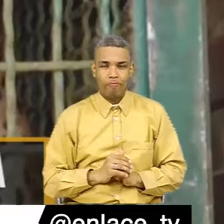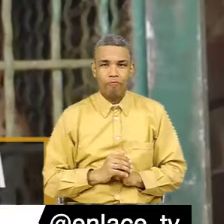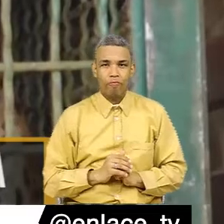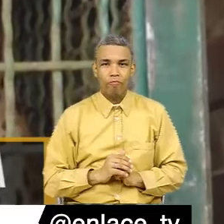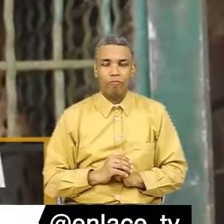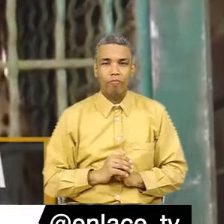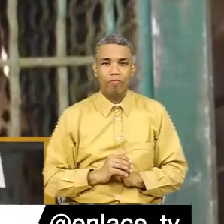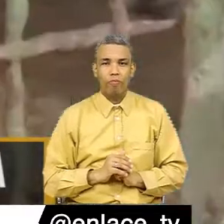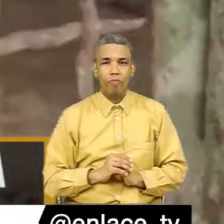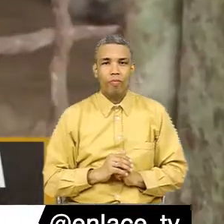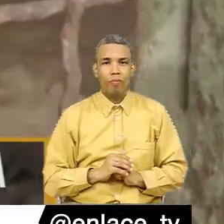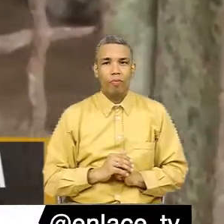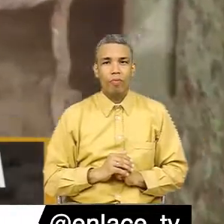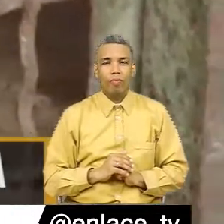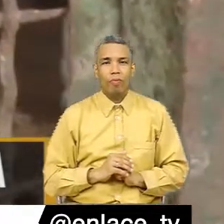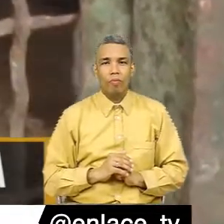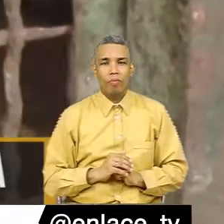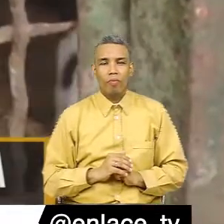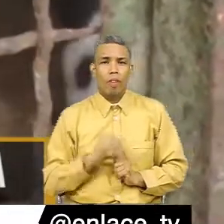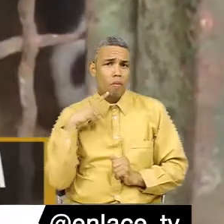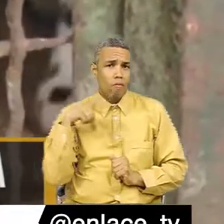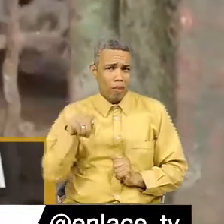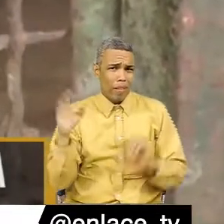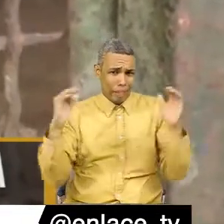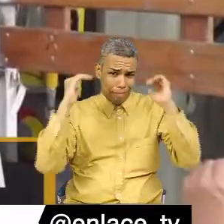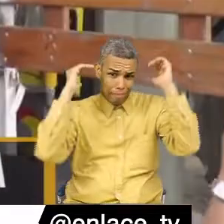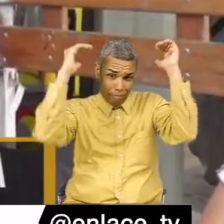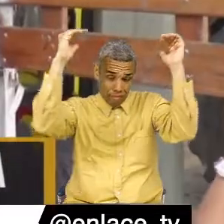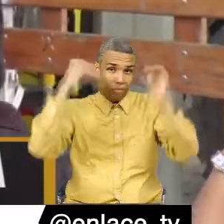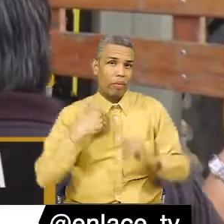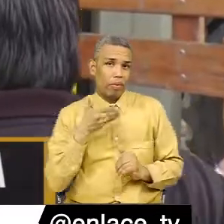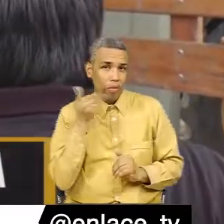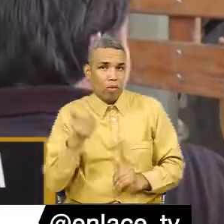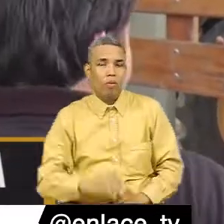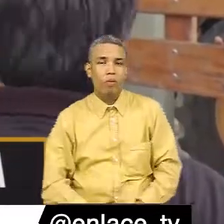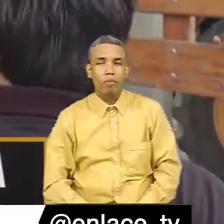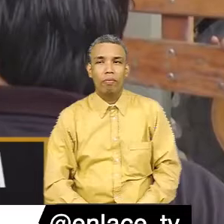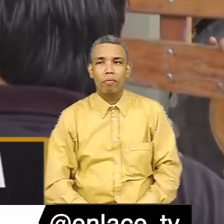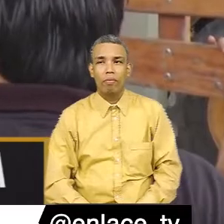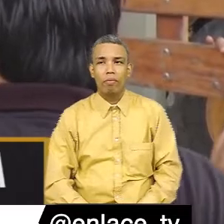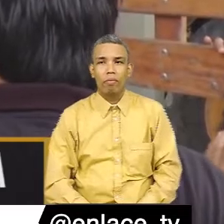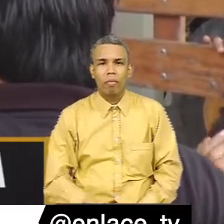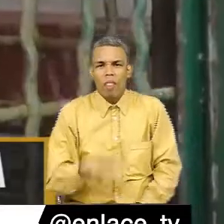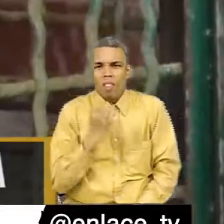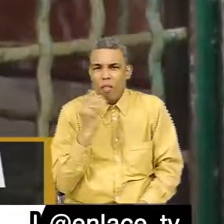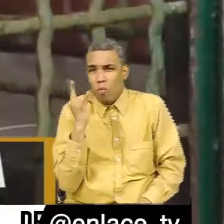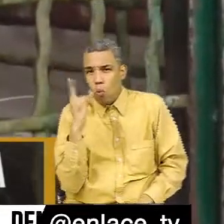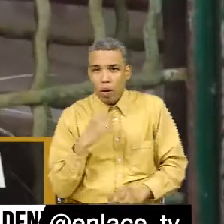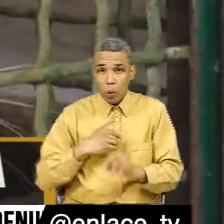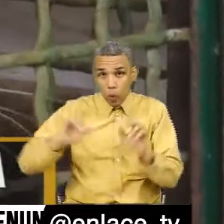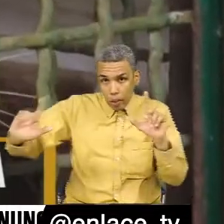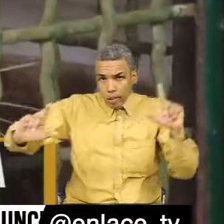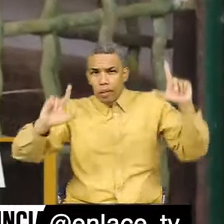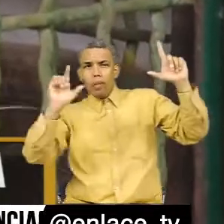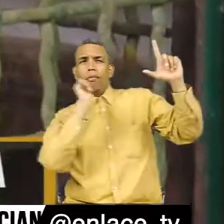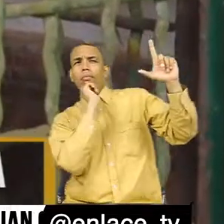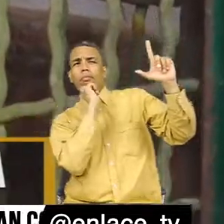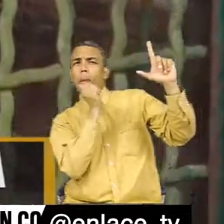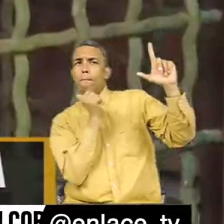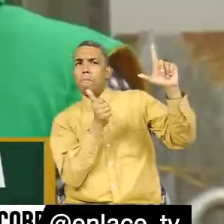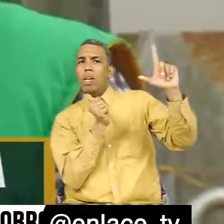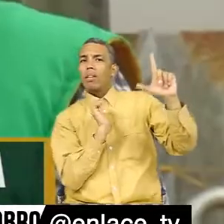18 días, entonces ya hay la oportunidad en Bucaramanga de llevarlo. De no requerirse intervención quirúrgica alguna, el jaguar será devuelto a su